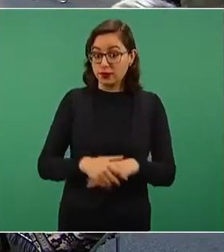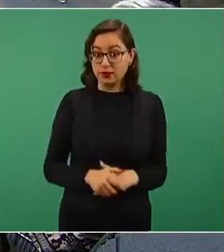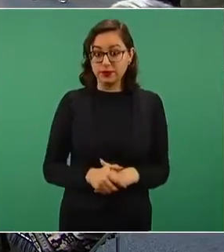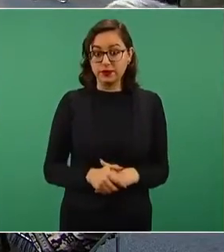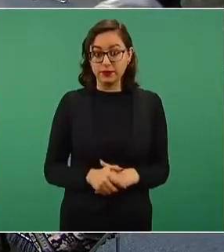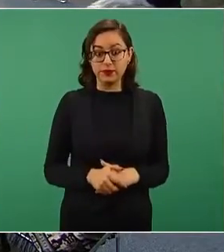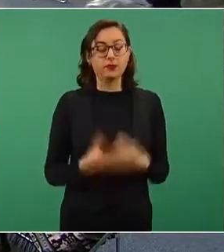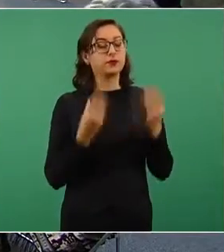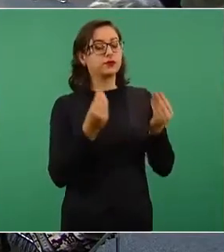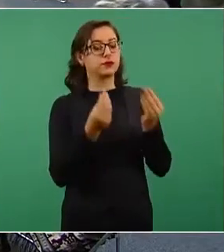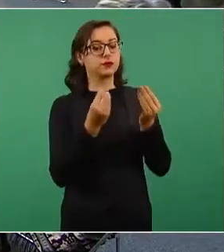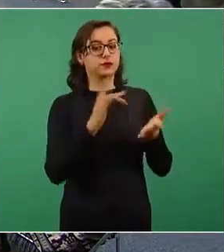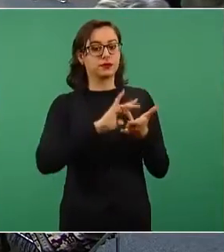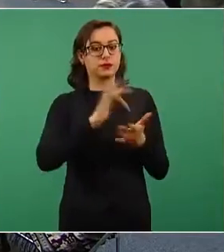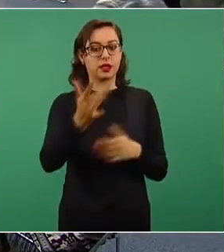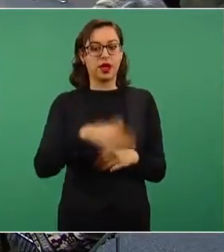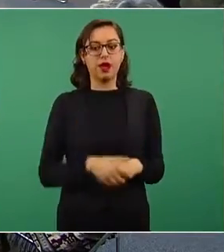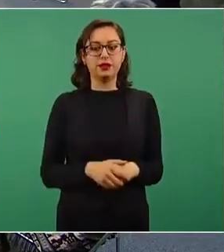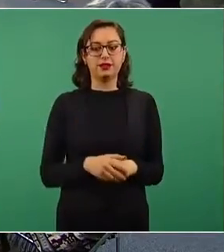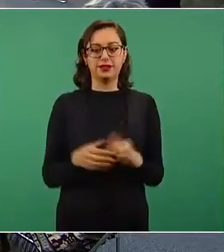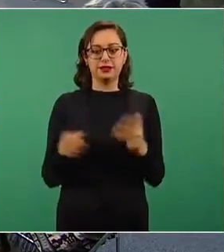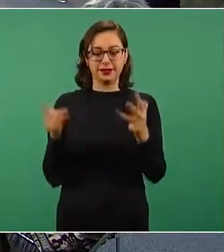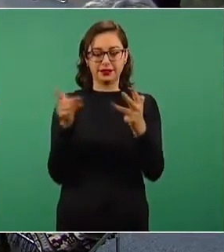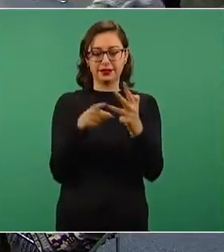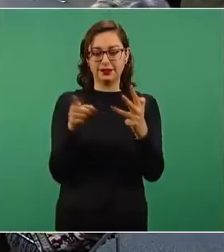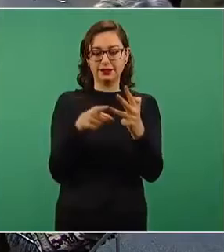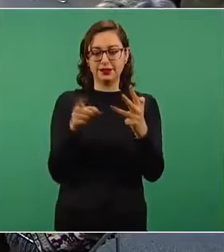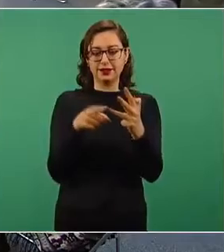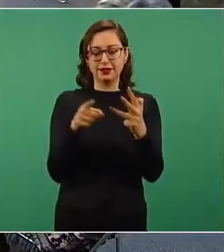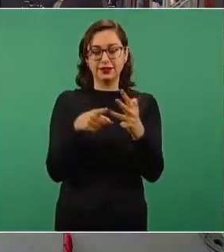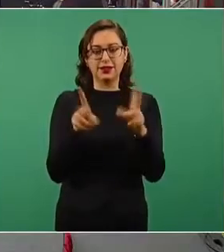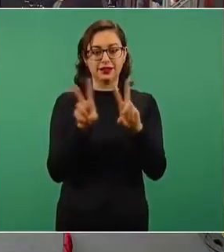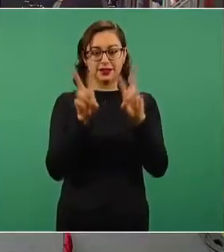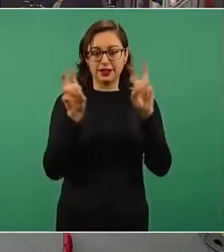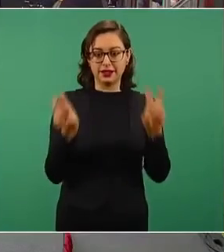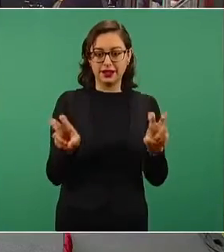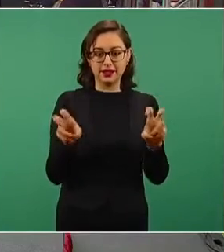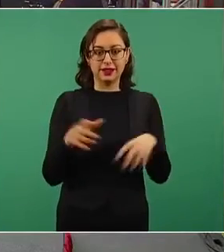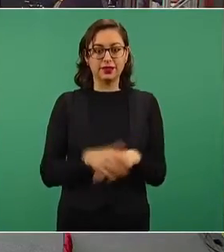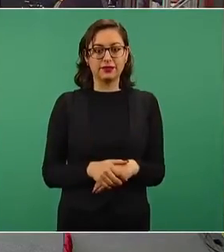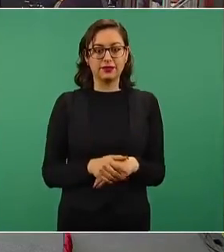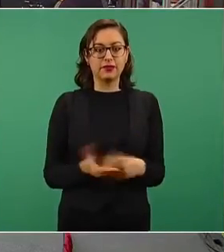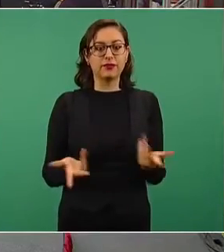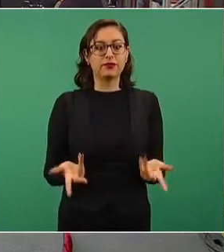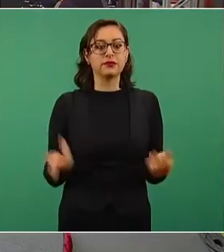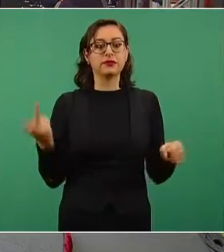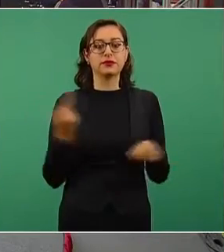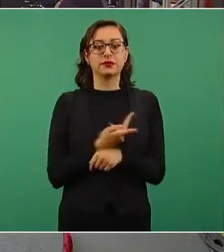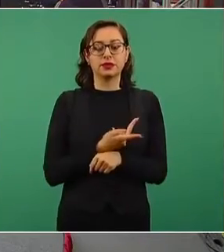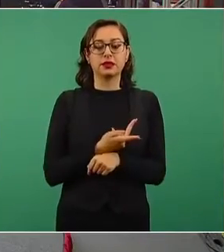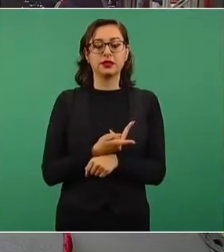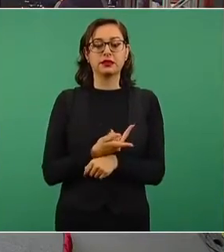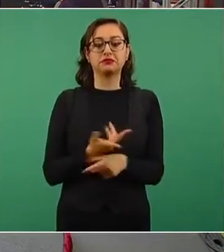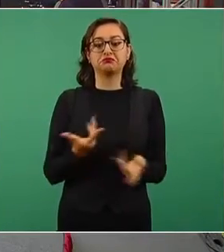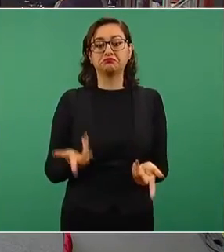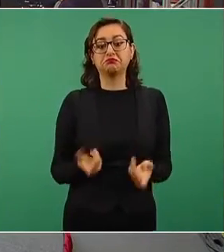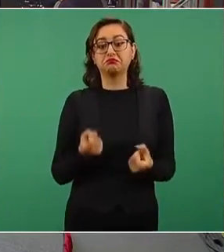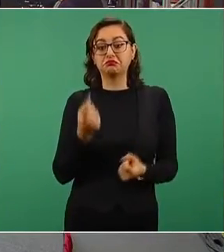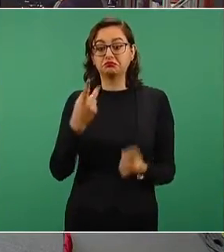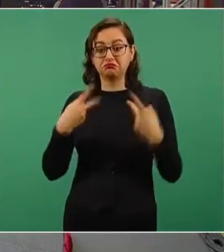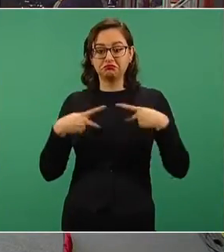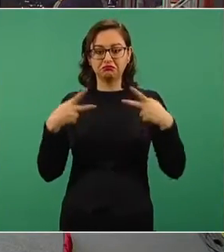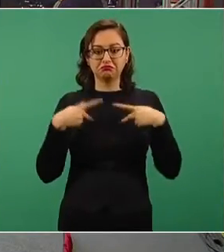acuerdo. Es factible, muchas gracias. ¿Sí? El tercer tema, presidente, es el caso de ejecución extrajudicial. La ejecución